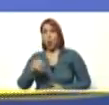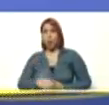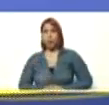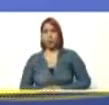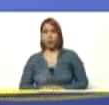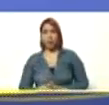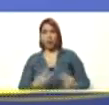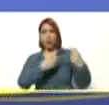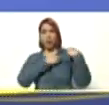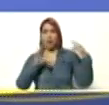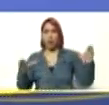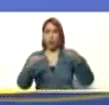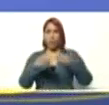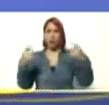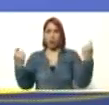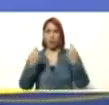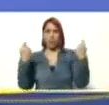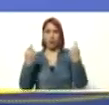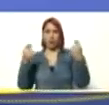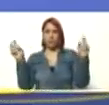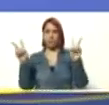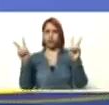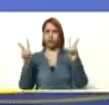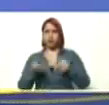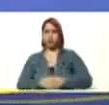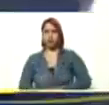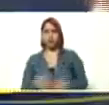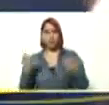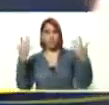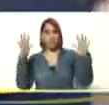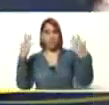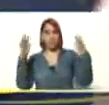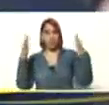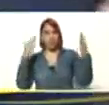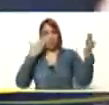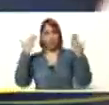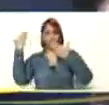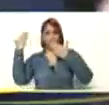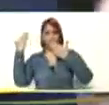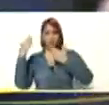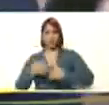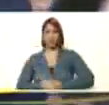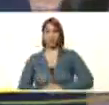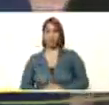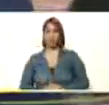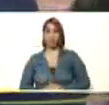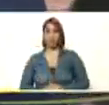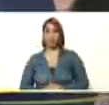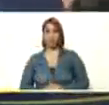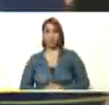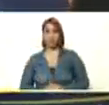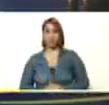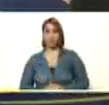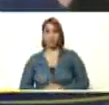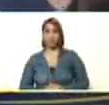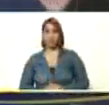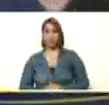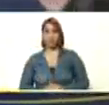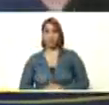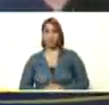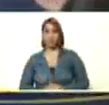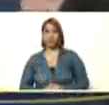jefe del comando de campaña victorioso. Vale, un aplauso a Giuseppe Alessandrello, vale. Su conducción.